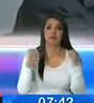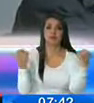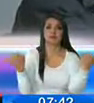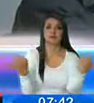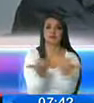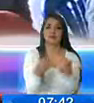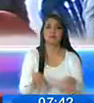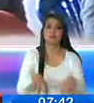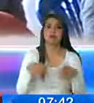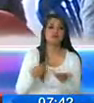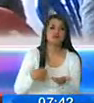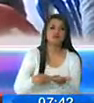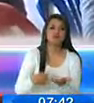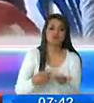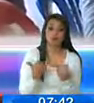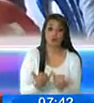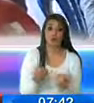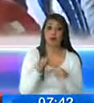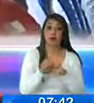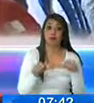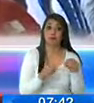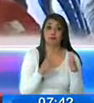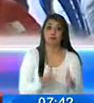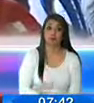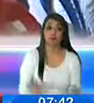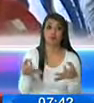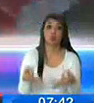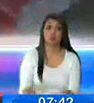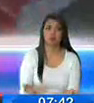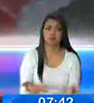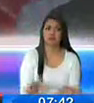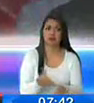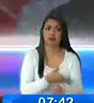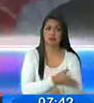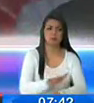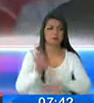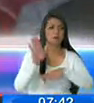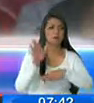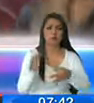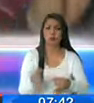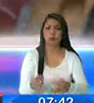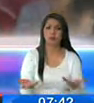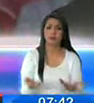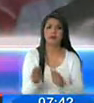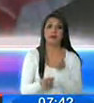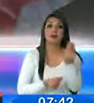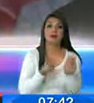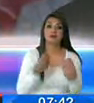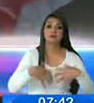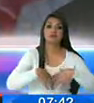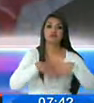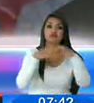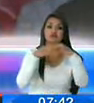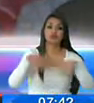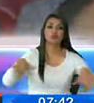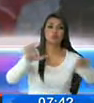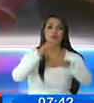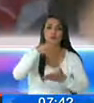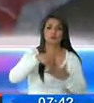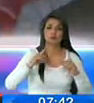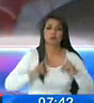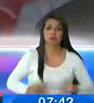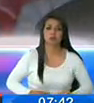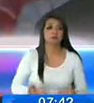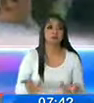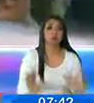en donde señaló que la administración actual no ha cumplido con lo ofrecido. ¿Cuál es la oferta? Repotenciar todos los dispensarios. No